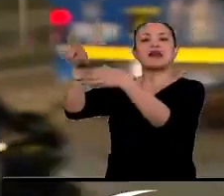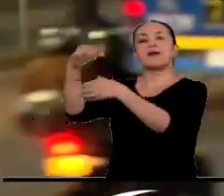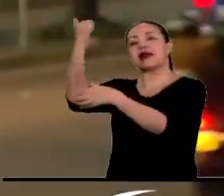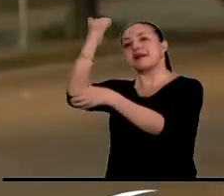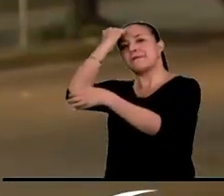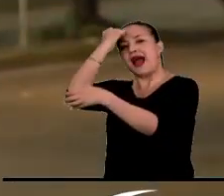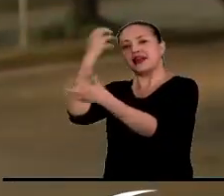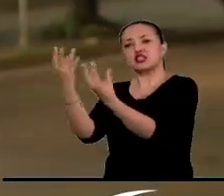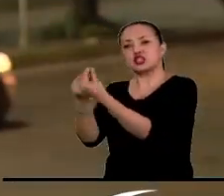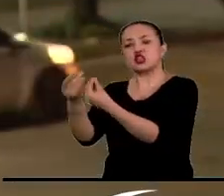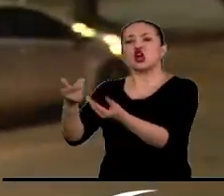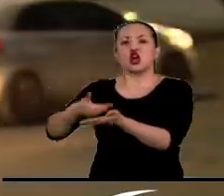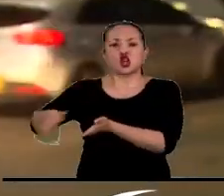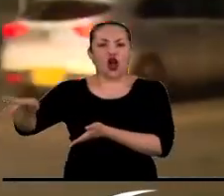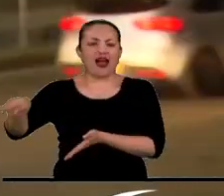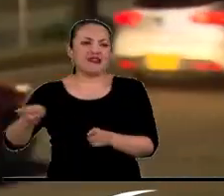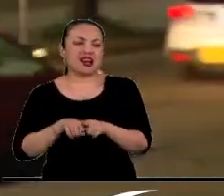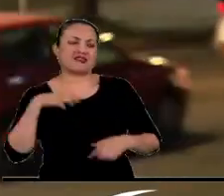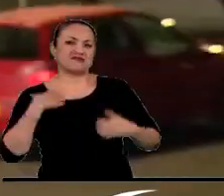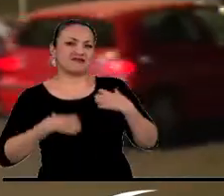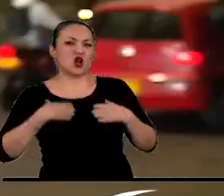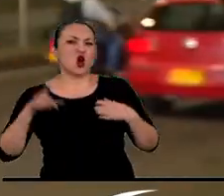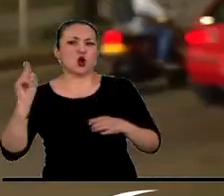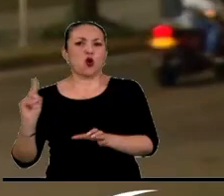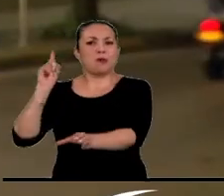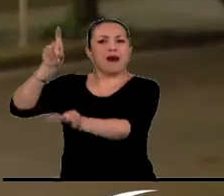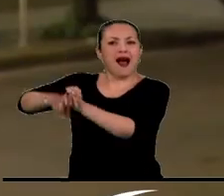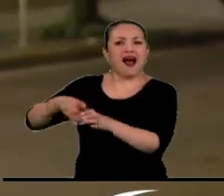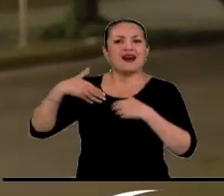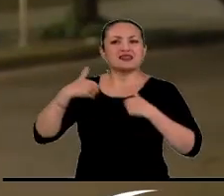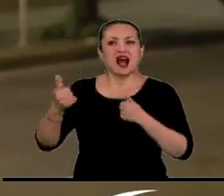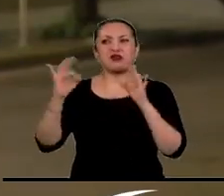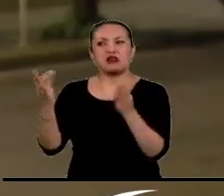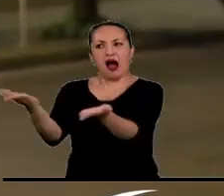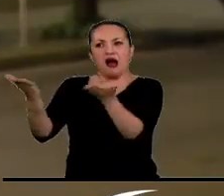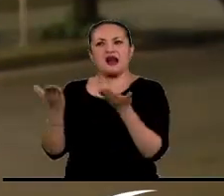aún plantean inconformidades con su afiliación y la prestación del servicio de salud.